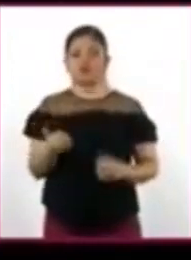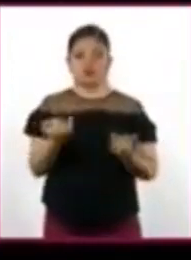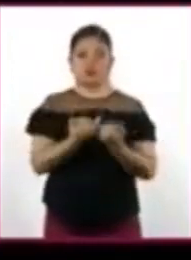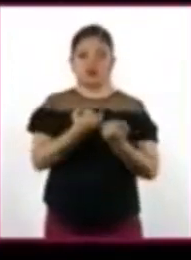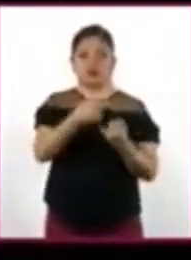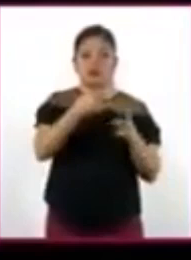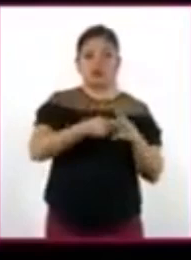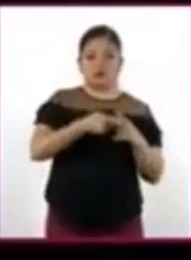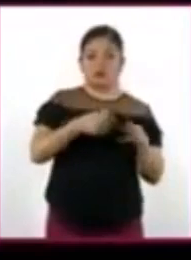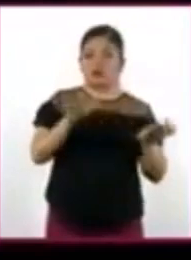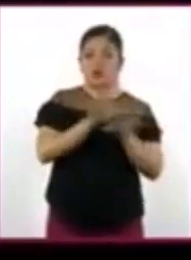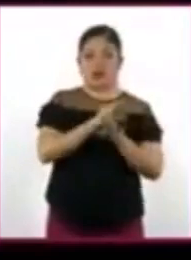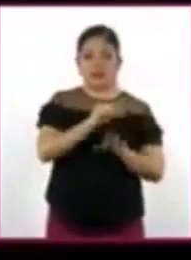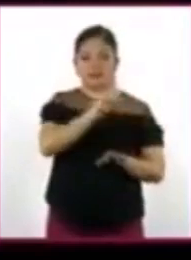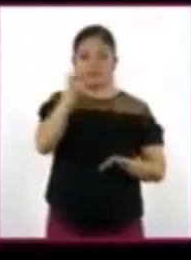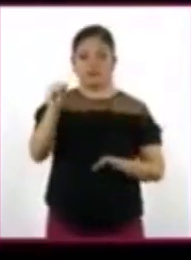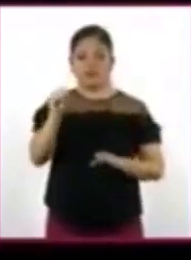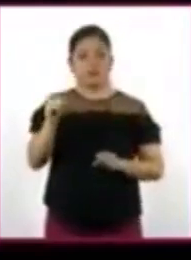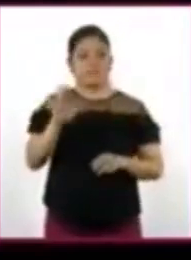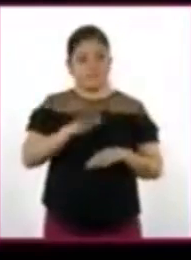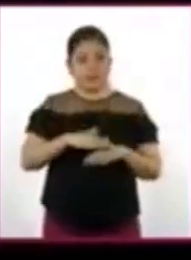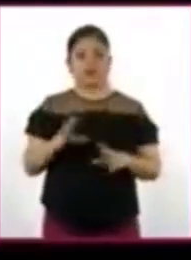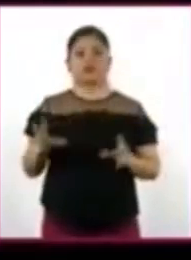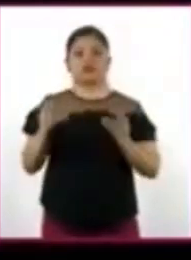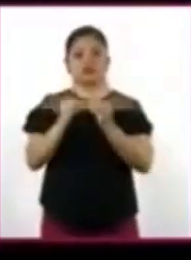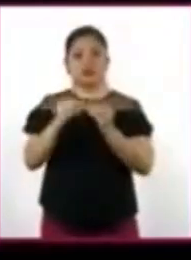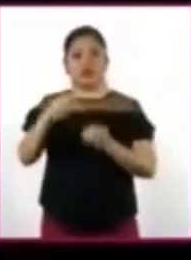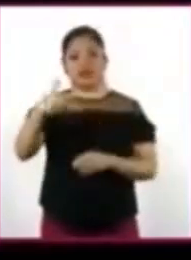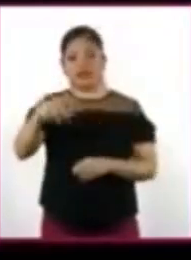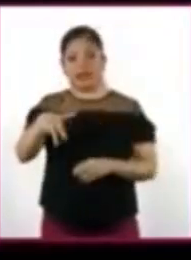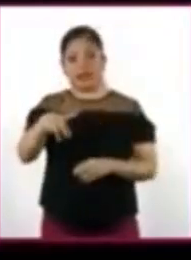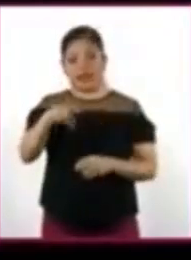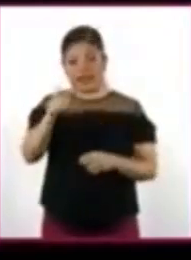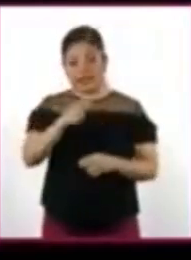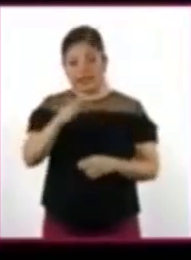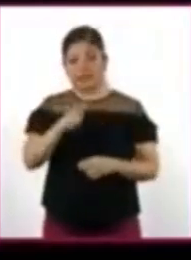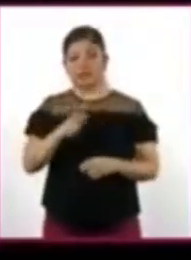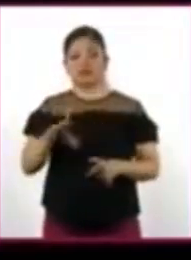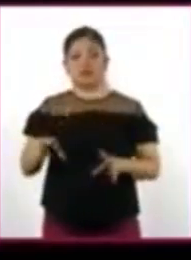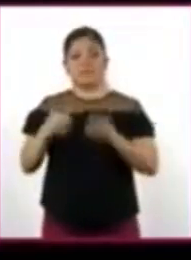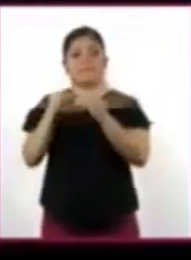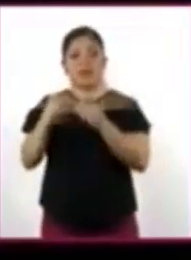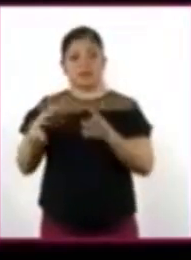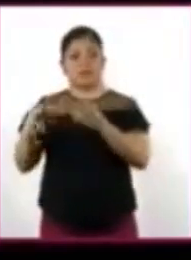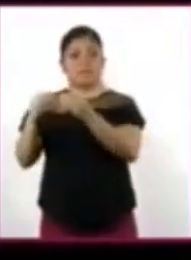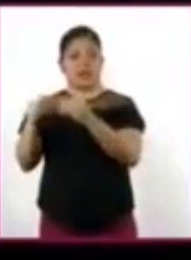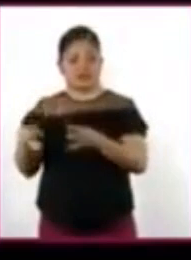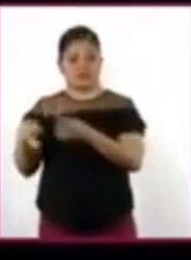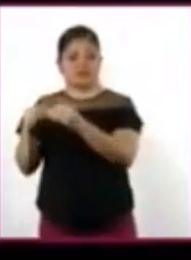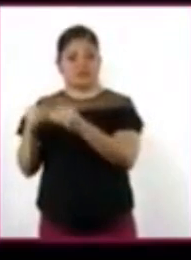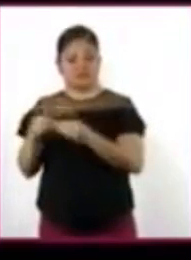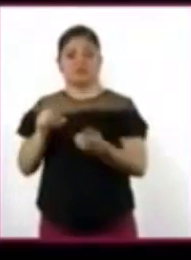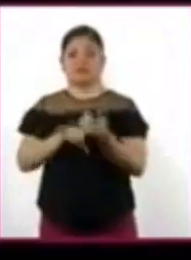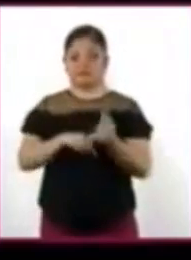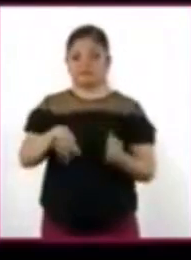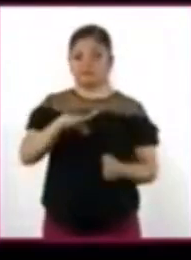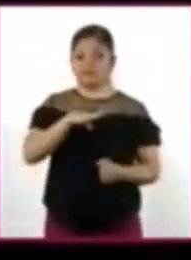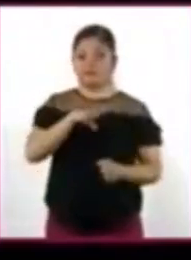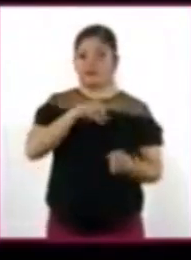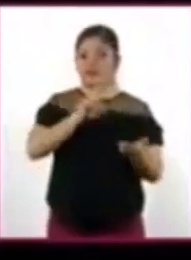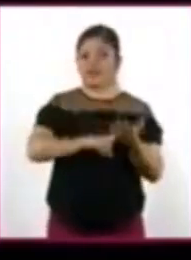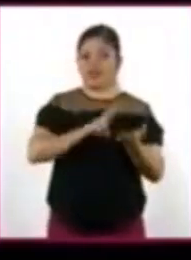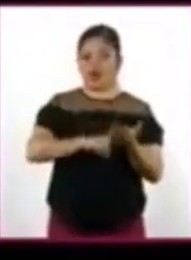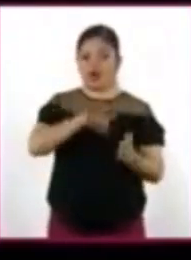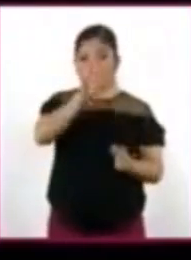cambiaban los bloques según lo que cambiaba la x. Y la b la sacamos utilizando cualquier punto o cualquiera de los valores que tenemos